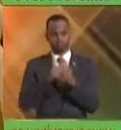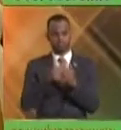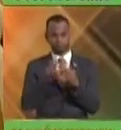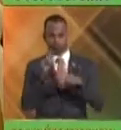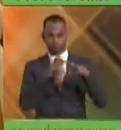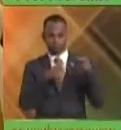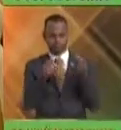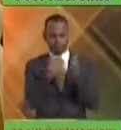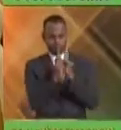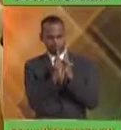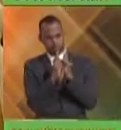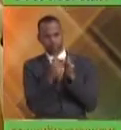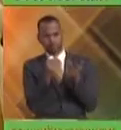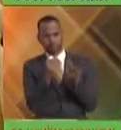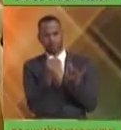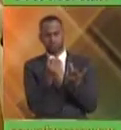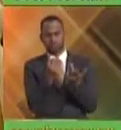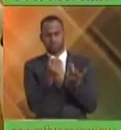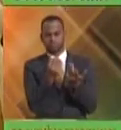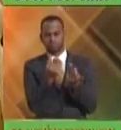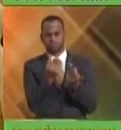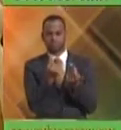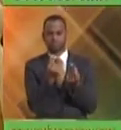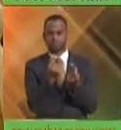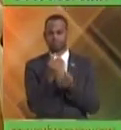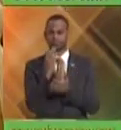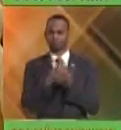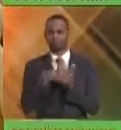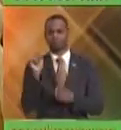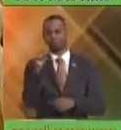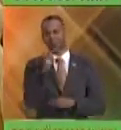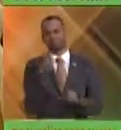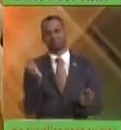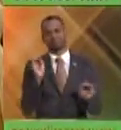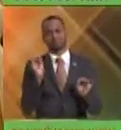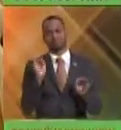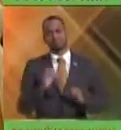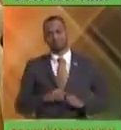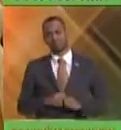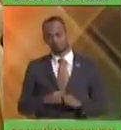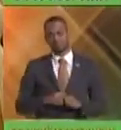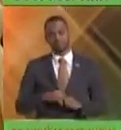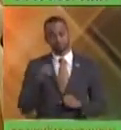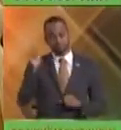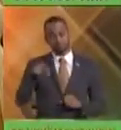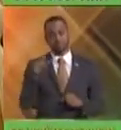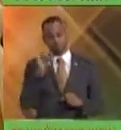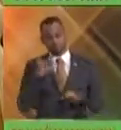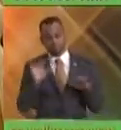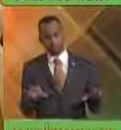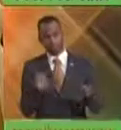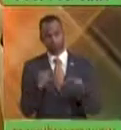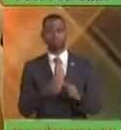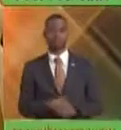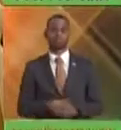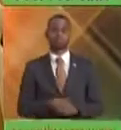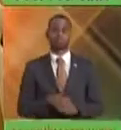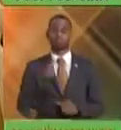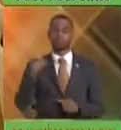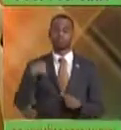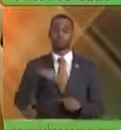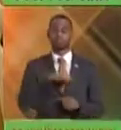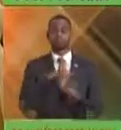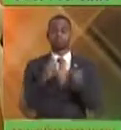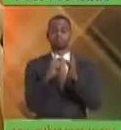discapacidad no se han dado y necesitamos que esas discusiones se den no podemos seguir evaluando